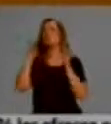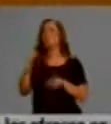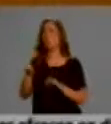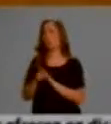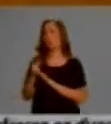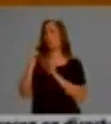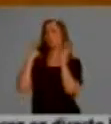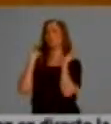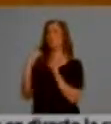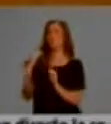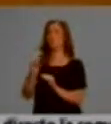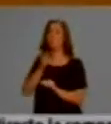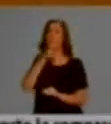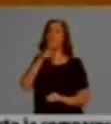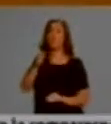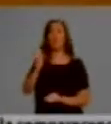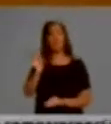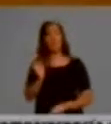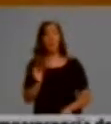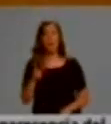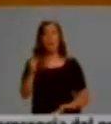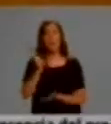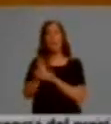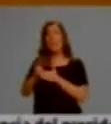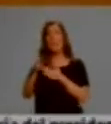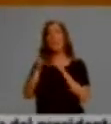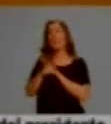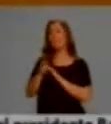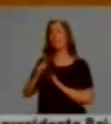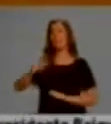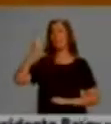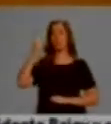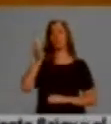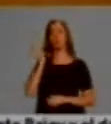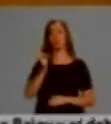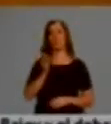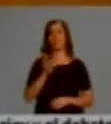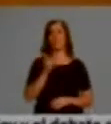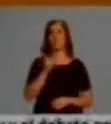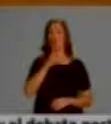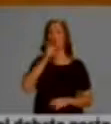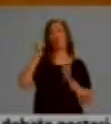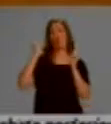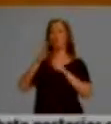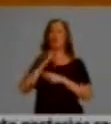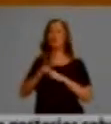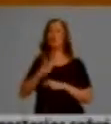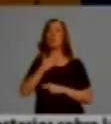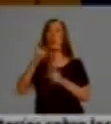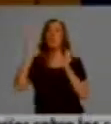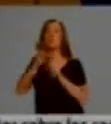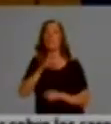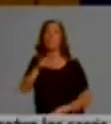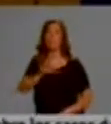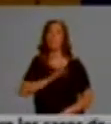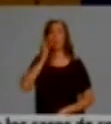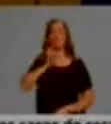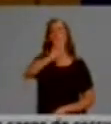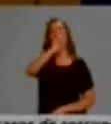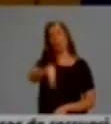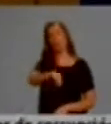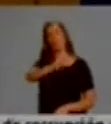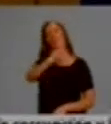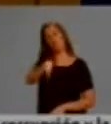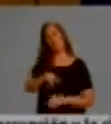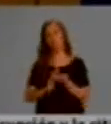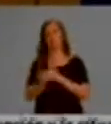cierto, tesorero, es verdad, gerente y luego tesorero. Tienen razón, tesorero porque le nombró el señor Rajoy. Es verdad, tienen toda la razón.